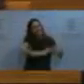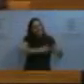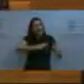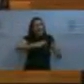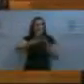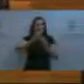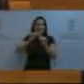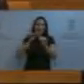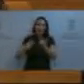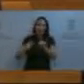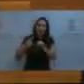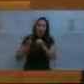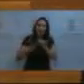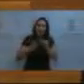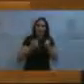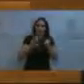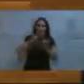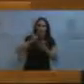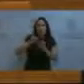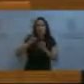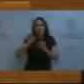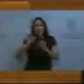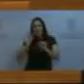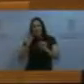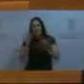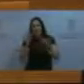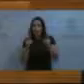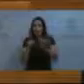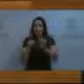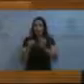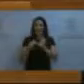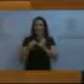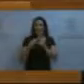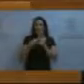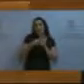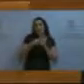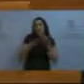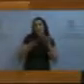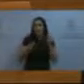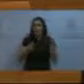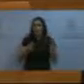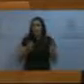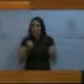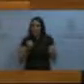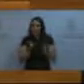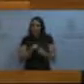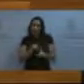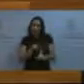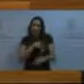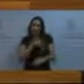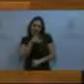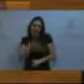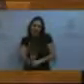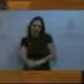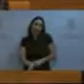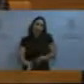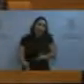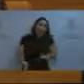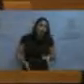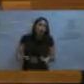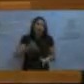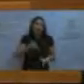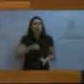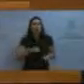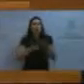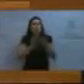negación ya es una negación amiga, por así decir, una negación de consuelo. Decir, bueno, lo estudiaremos